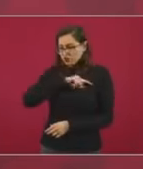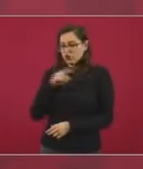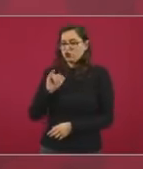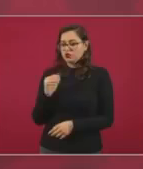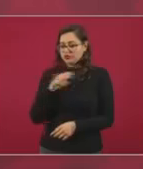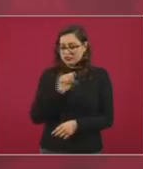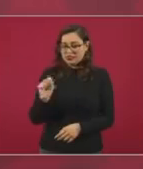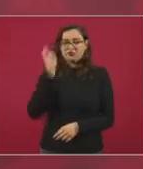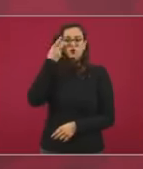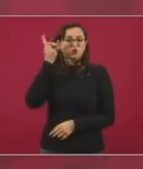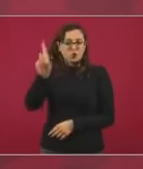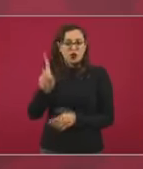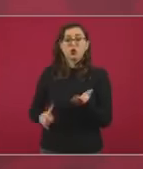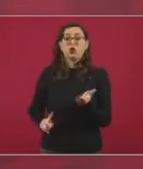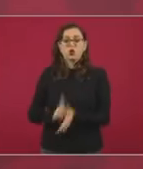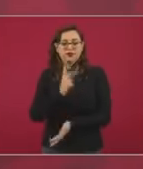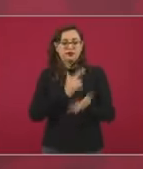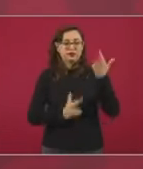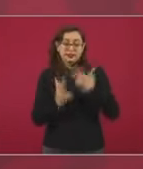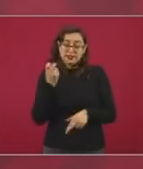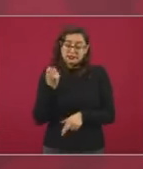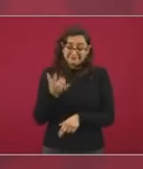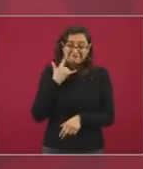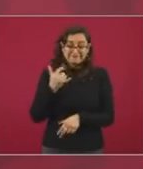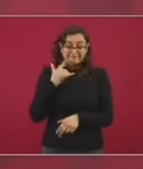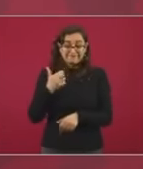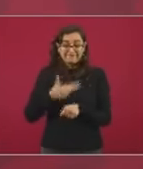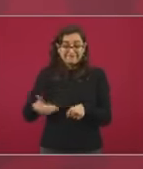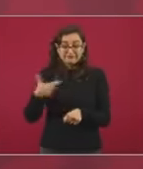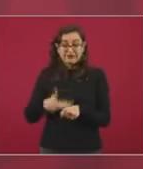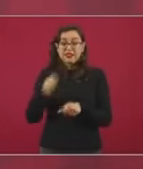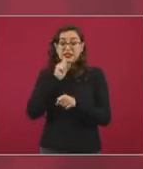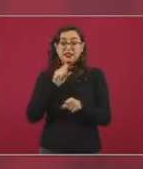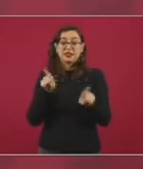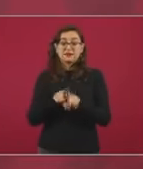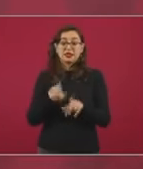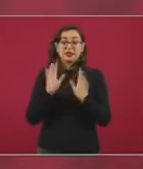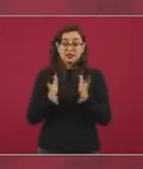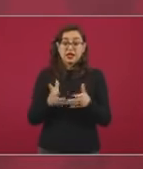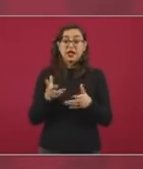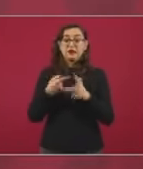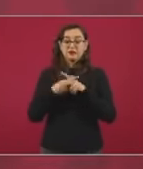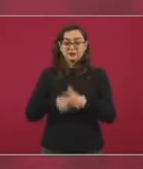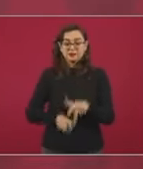hacer esto de manera directa. También estamos haciendo licitaciones que se transmiten